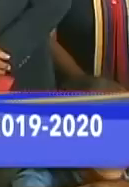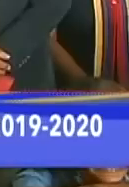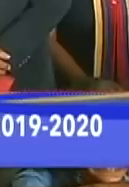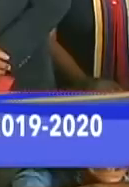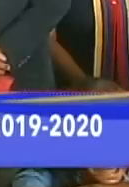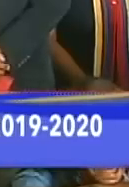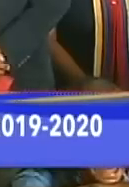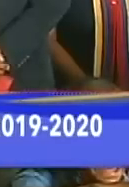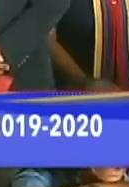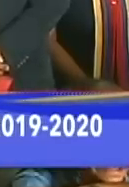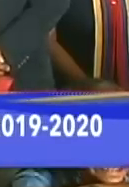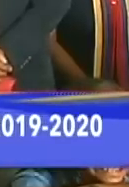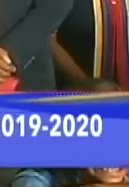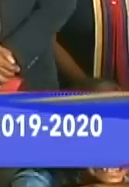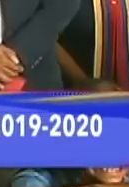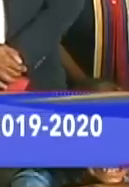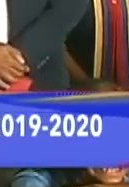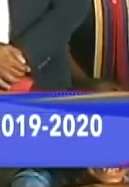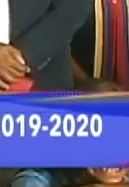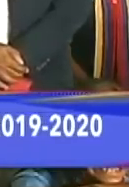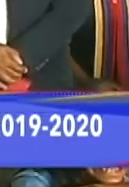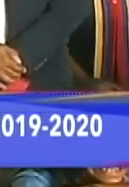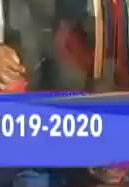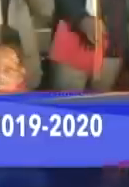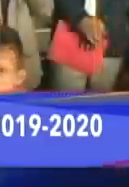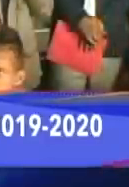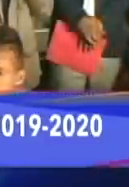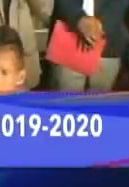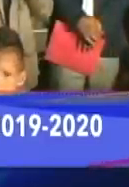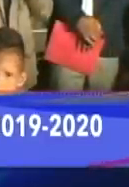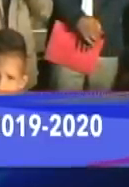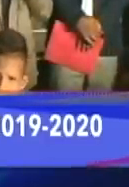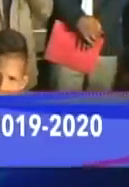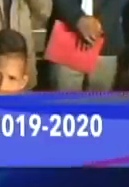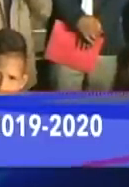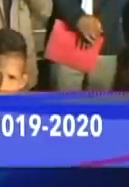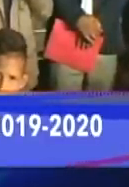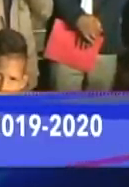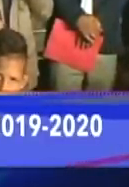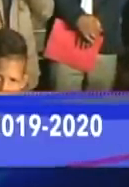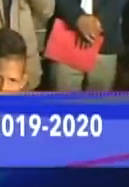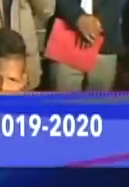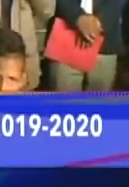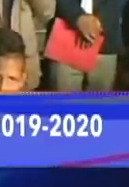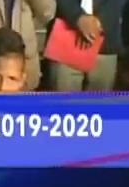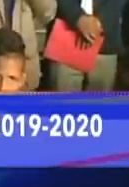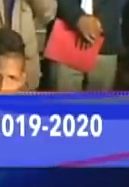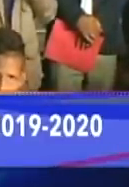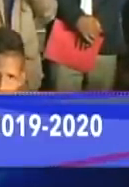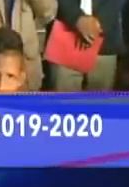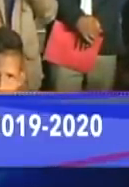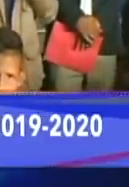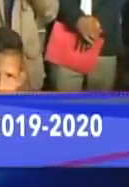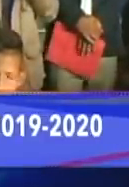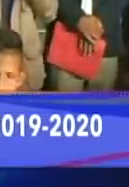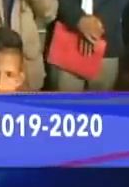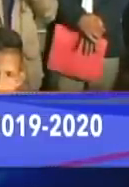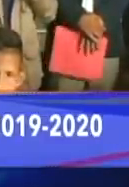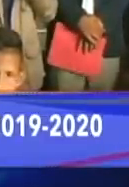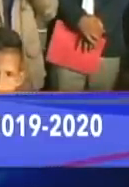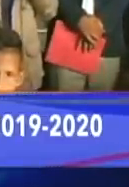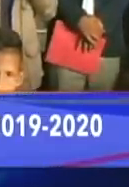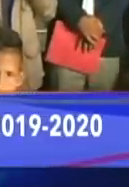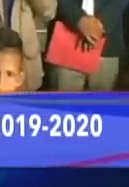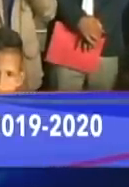nuestros niños y la comunidad estudiantil también va a servir a la comunidad estos espacios también se van a abrir para que para que la comunidad venga los